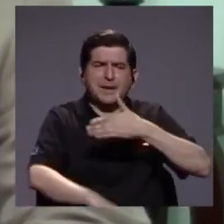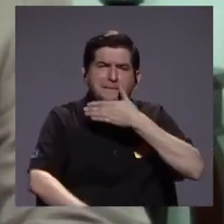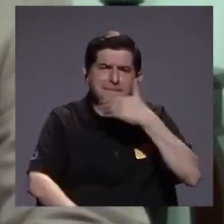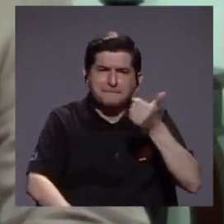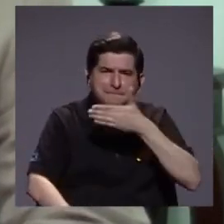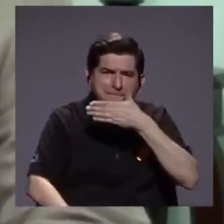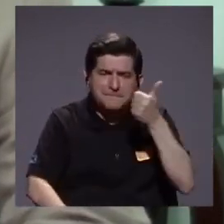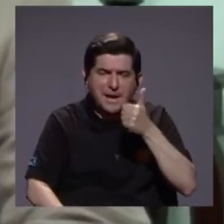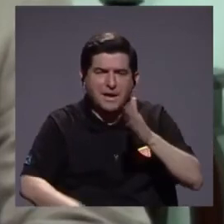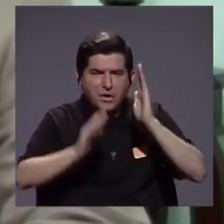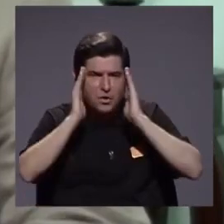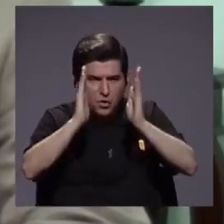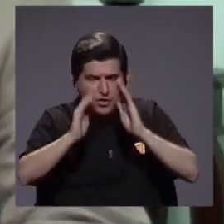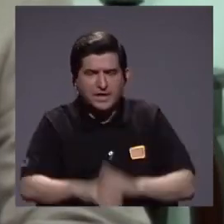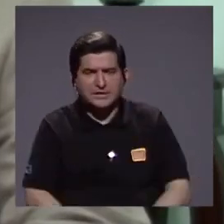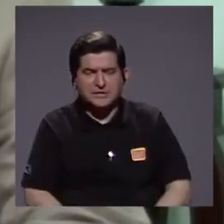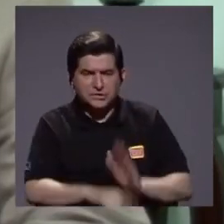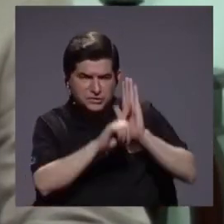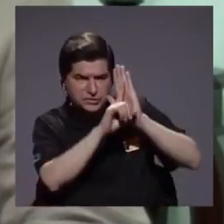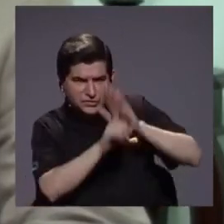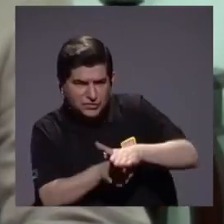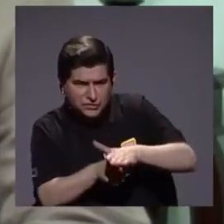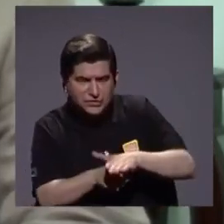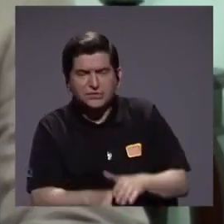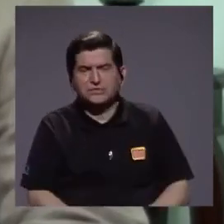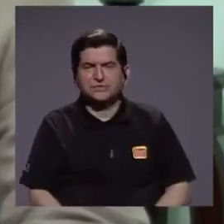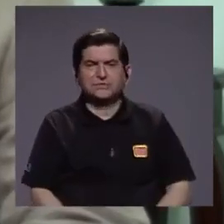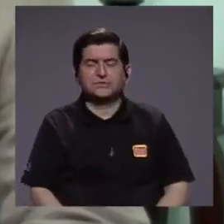es mejorar la atención al acoso y al hostigamiento sexual.